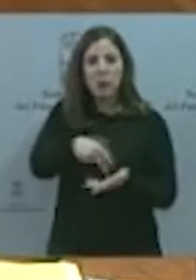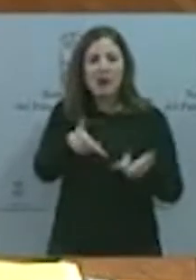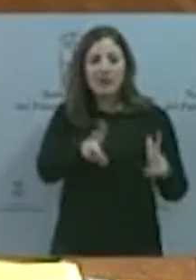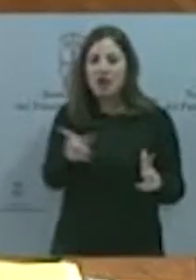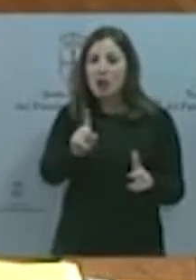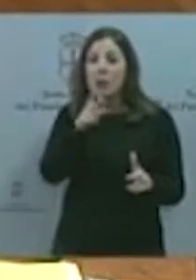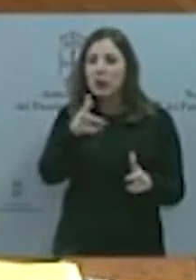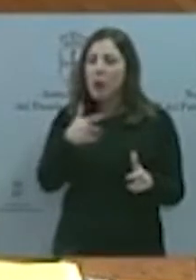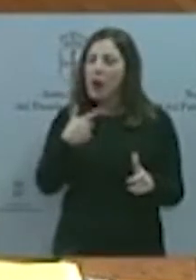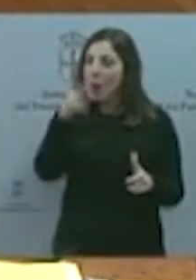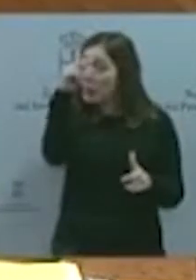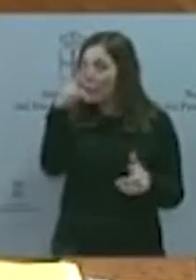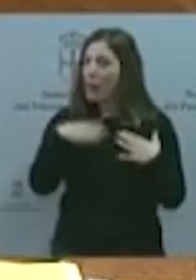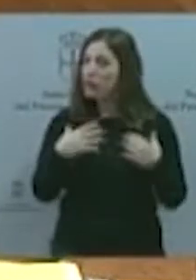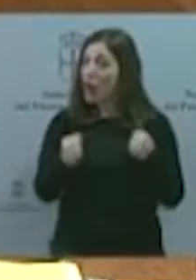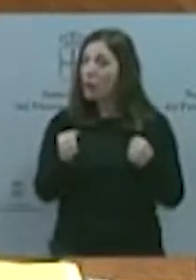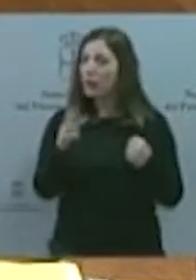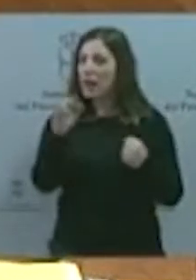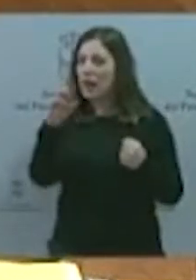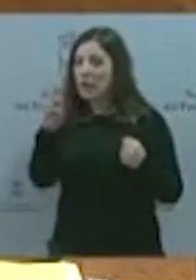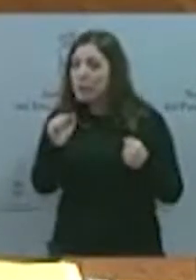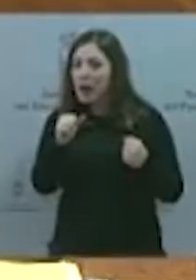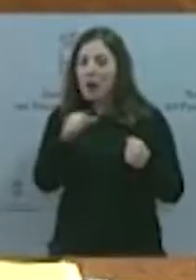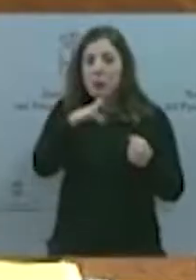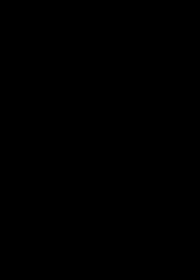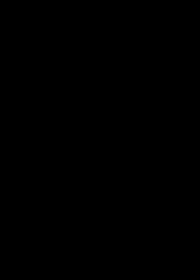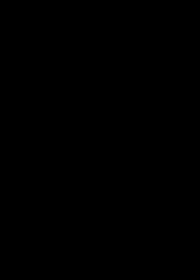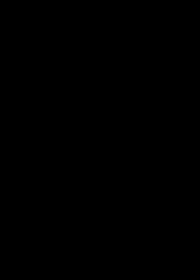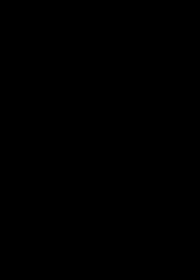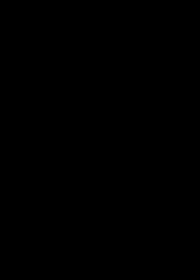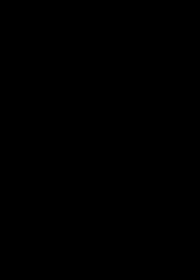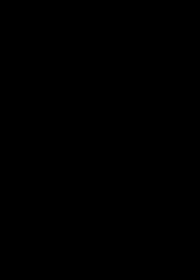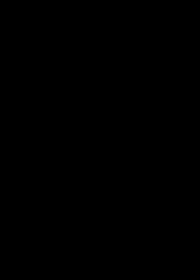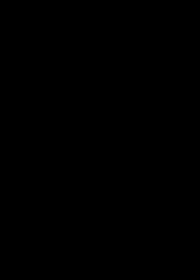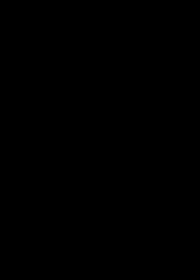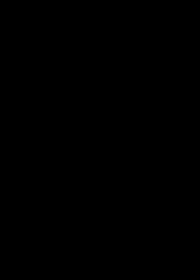y temblando. Por favor, revísese la tensión porque de verdad estamos preocupados.